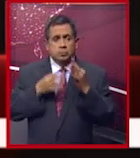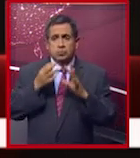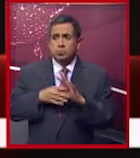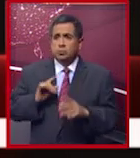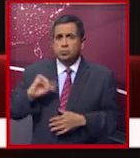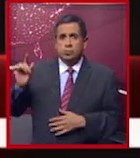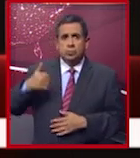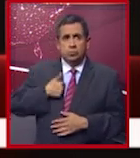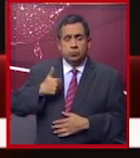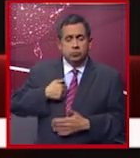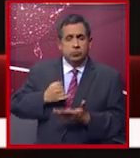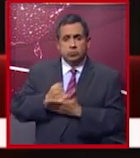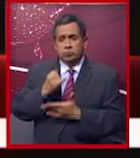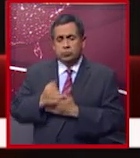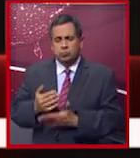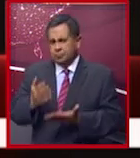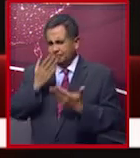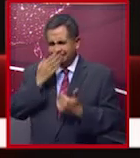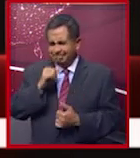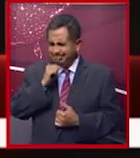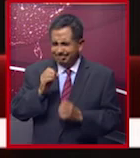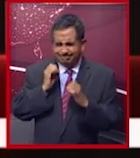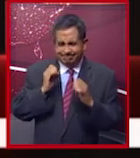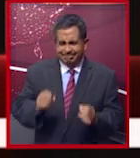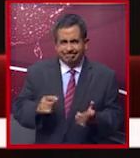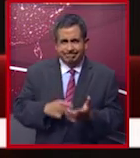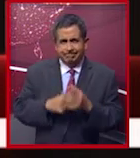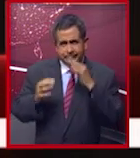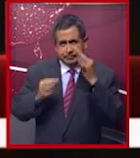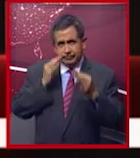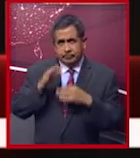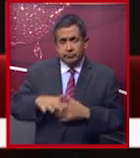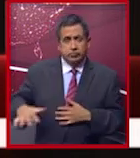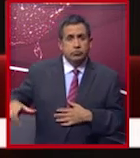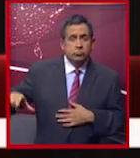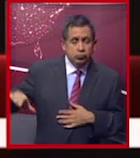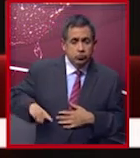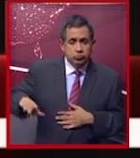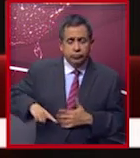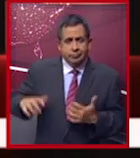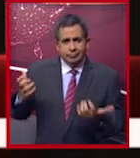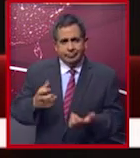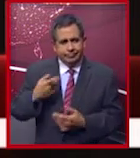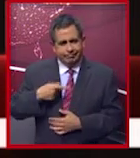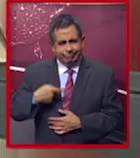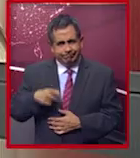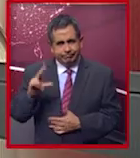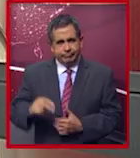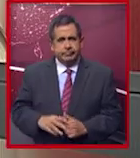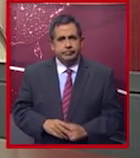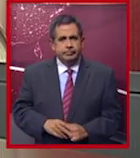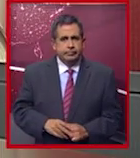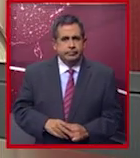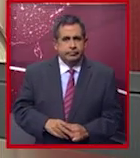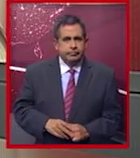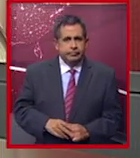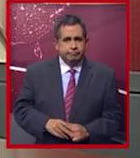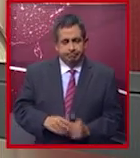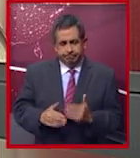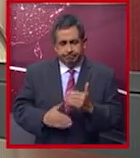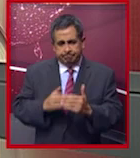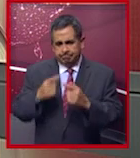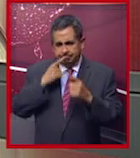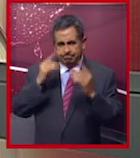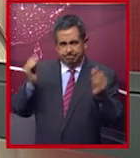funcionarios públicos y normaliza la promoción de logros gubernamentales. Y al darse paso